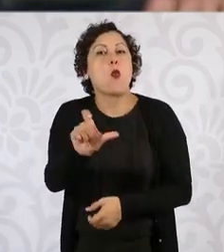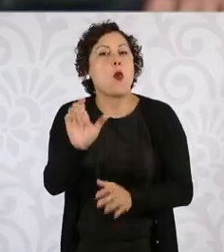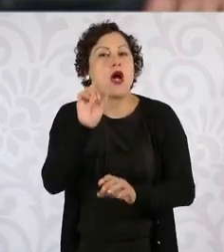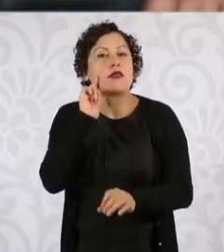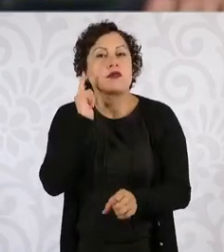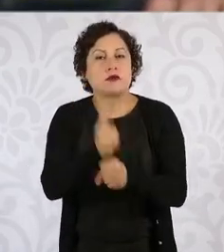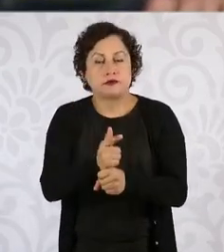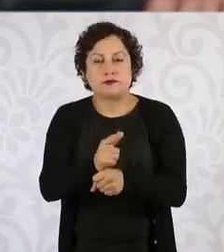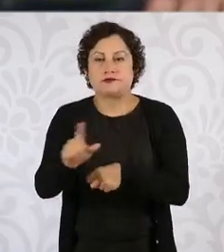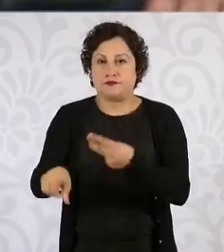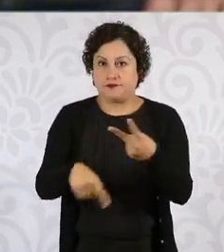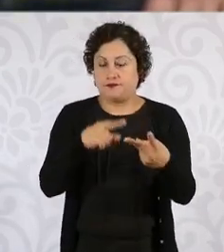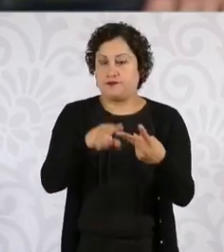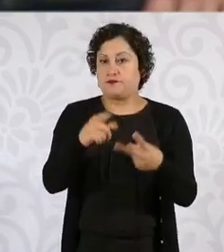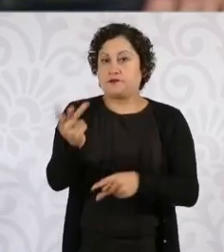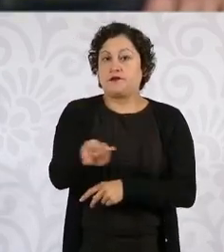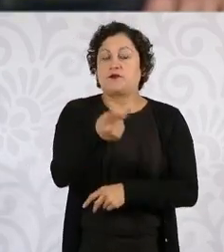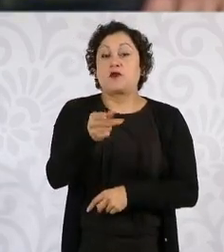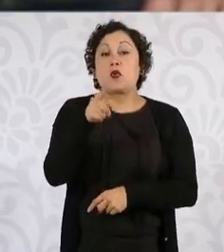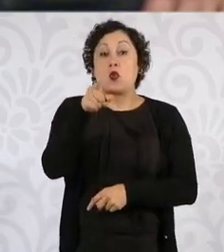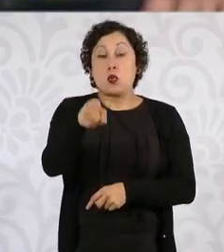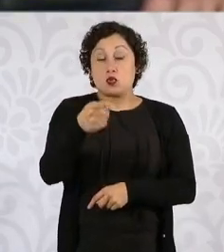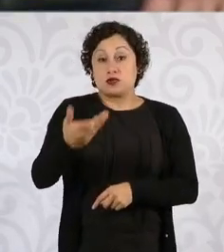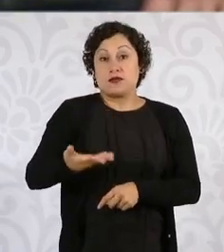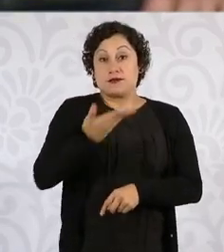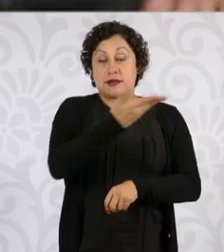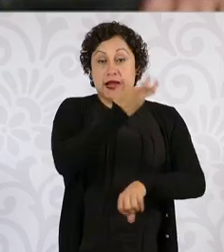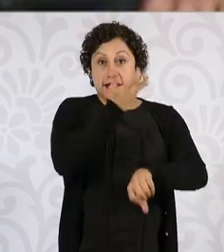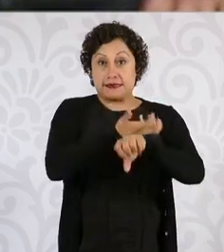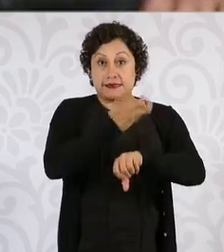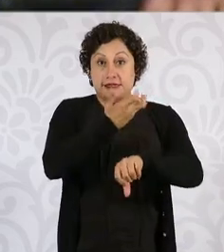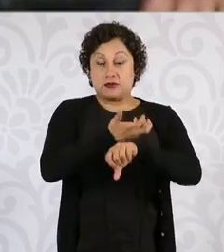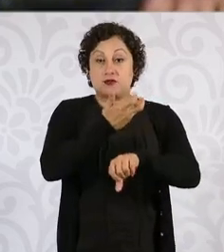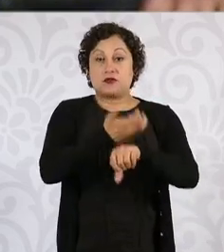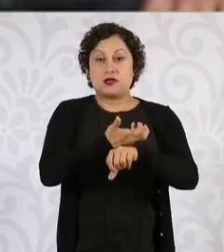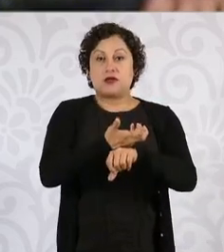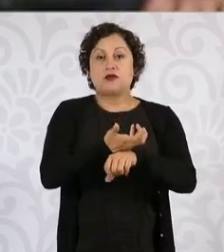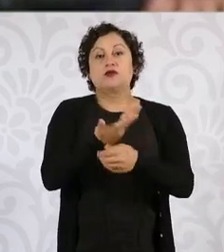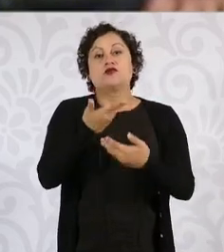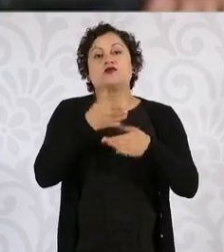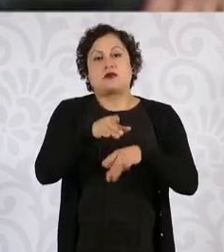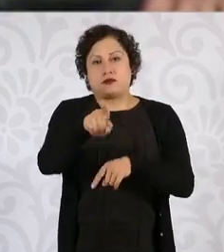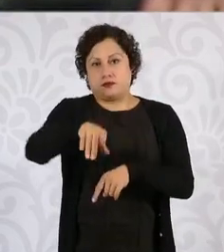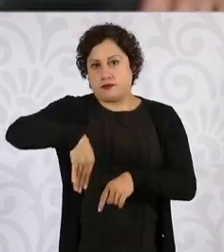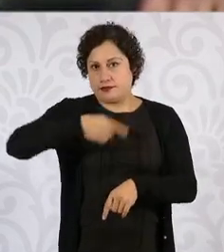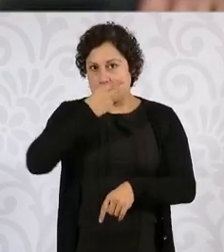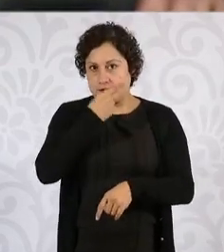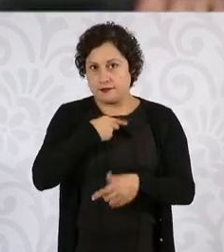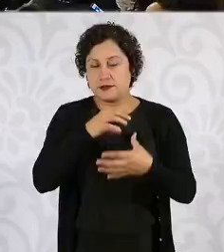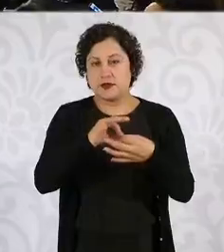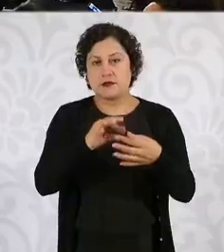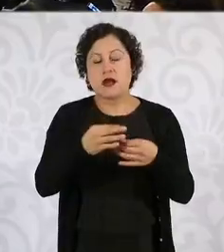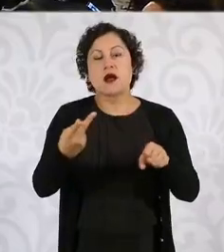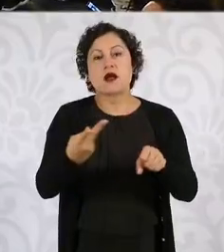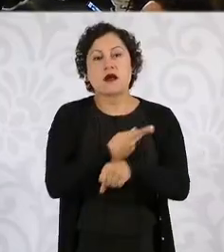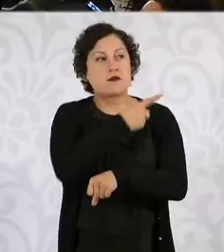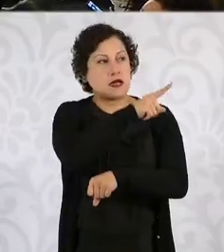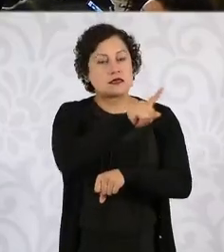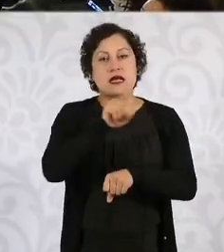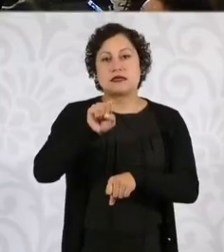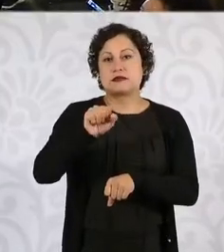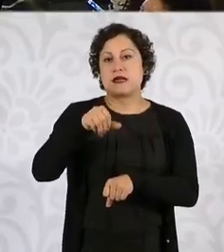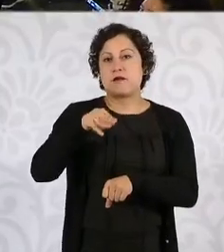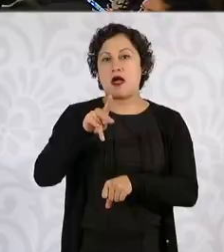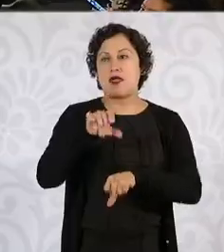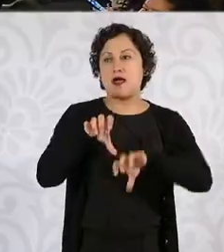enviar alguna petición a Estados Unidos. Usted nos ha comentado esta falta de información tras la detención del Mayo Zambada. ¿Su gobierno va